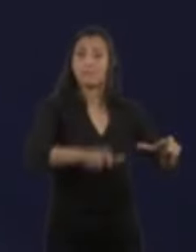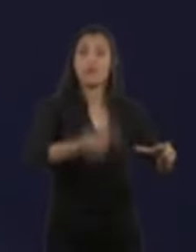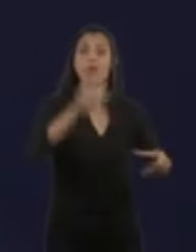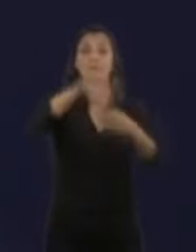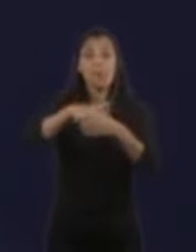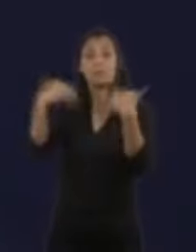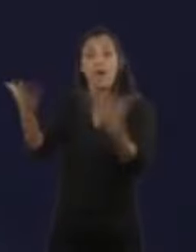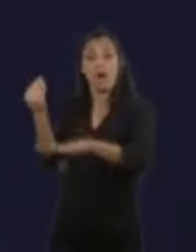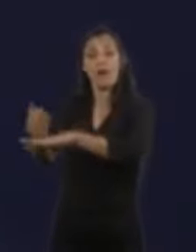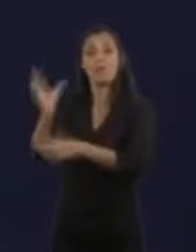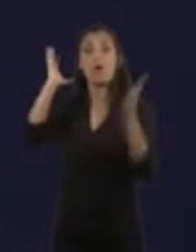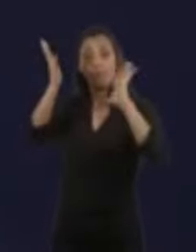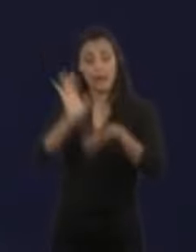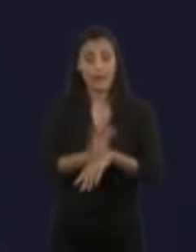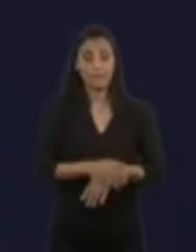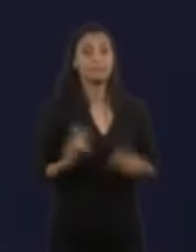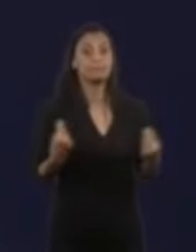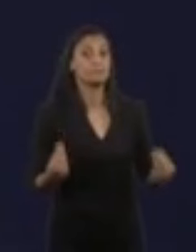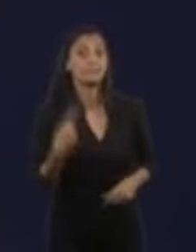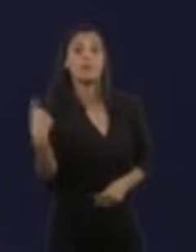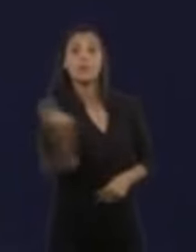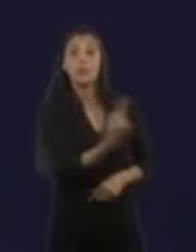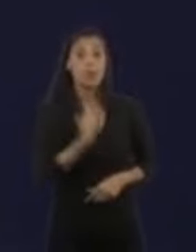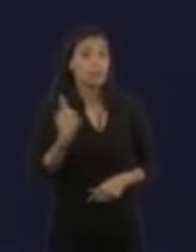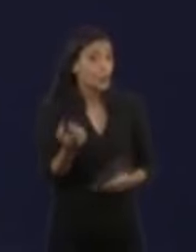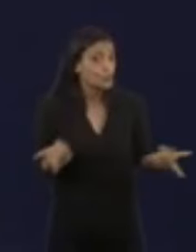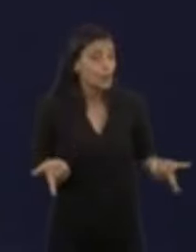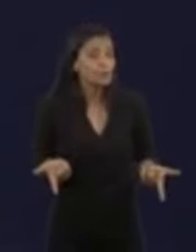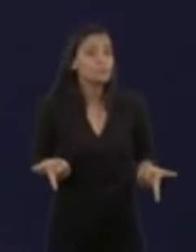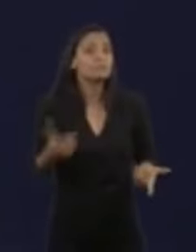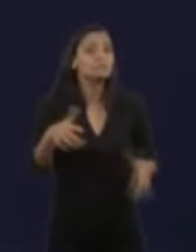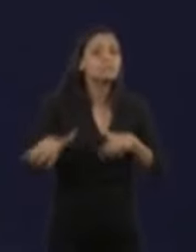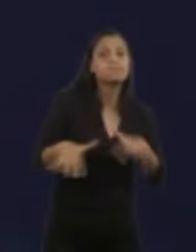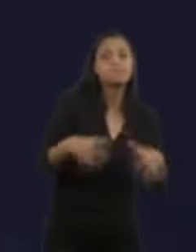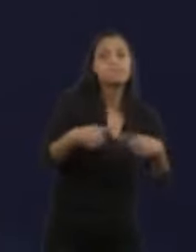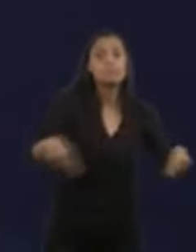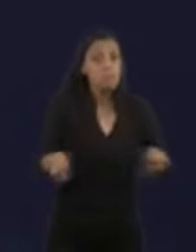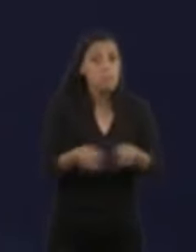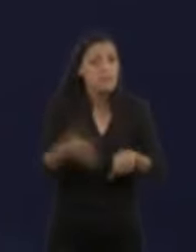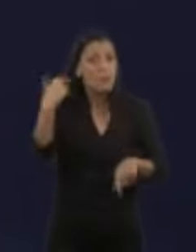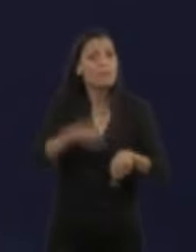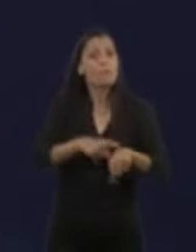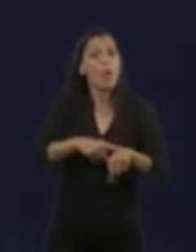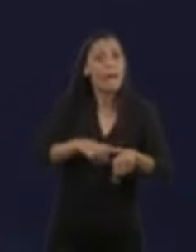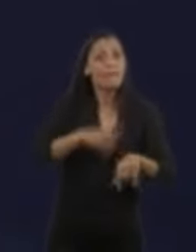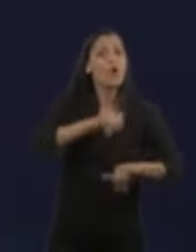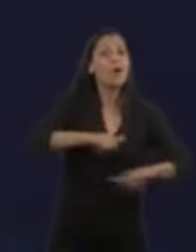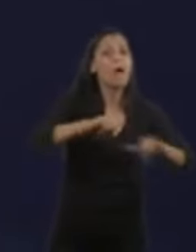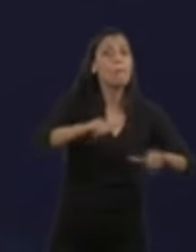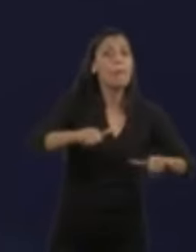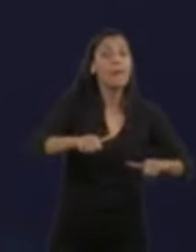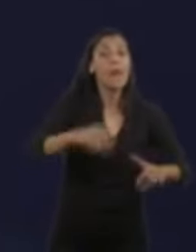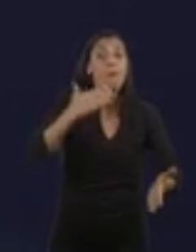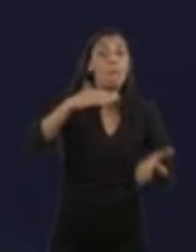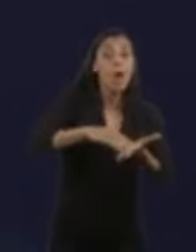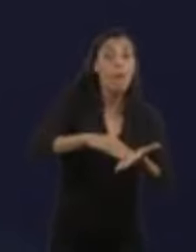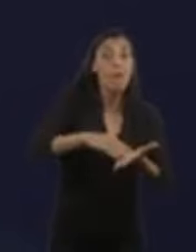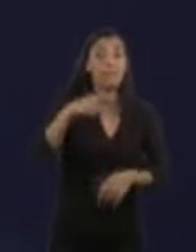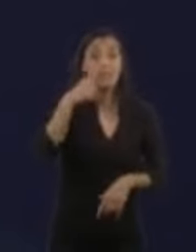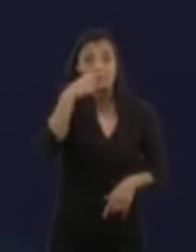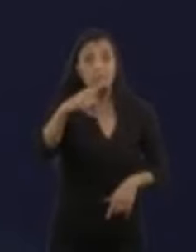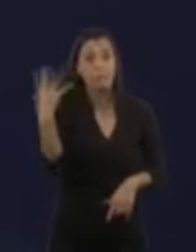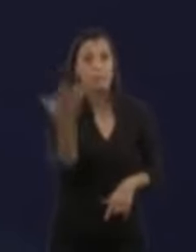Eh por un lado porque estamos haciendo lo que prometimos que íbamos a hacer sin eh con los